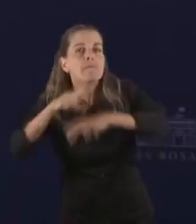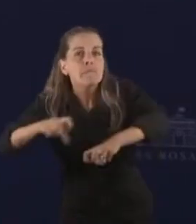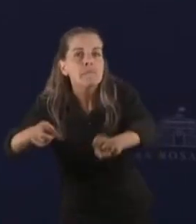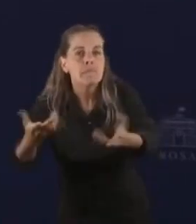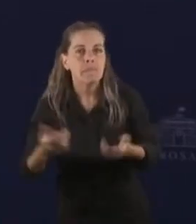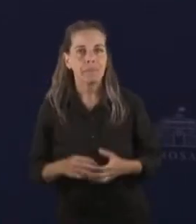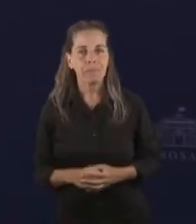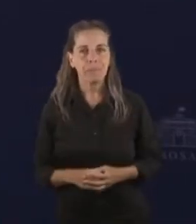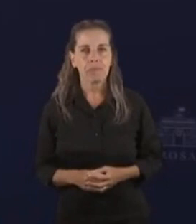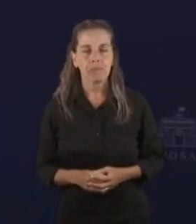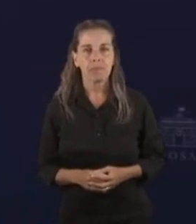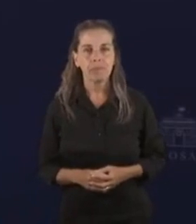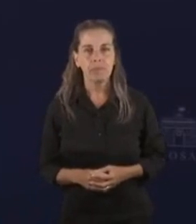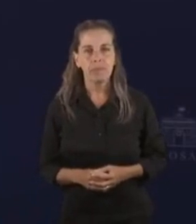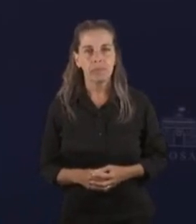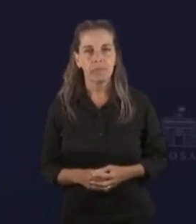dato